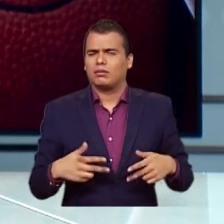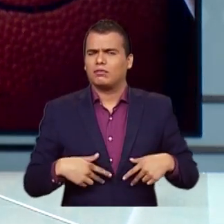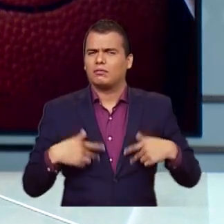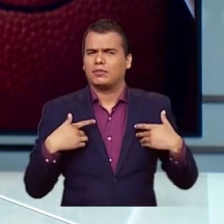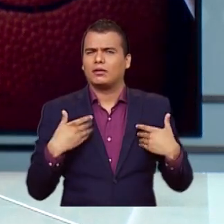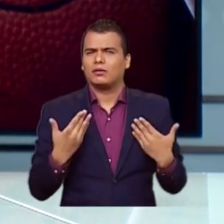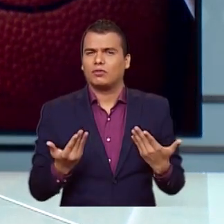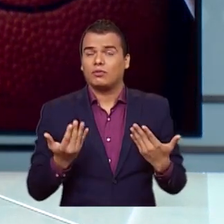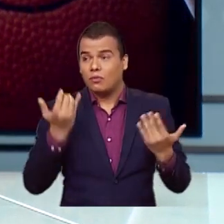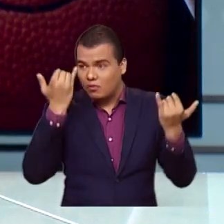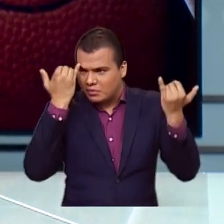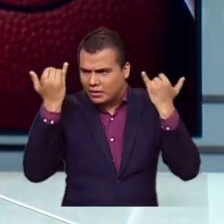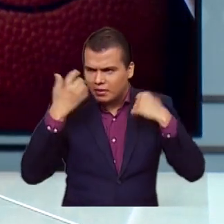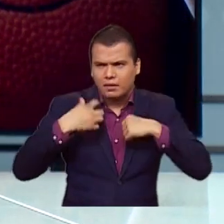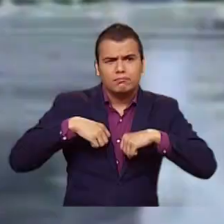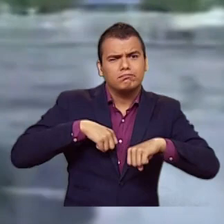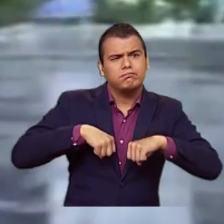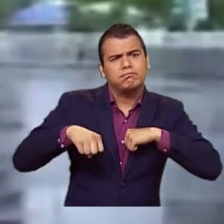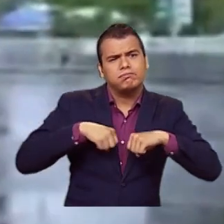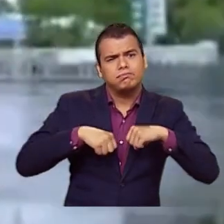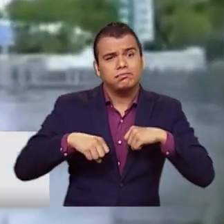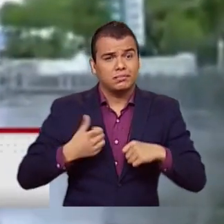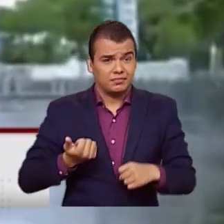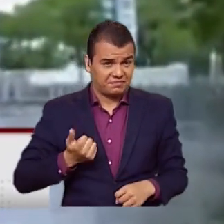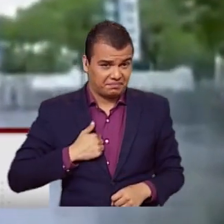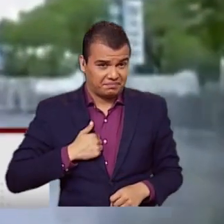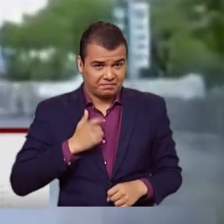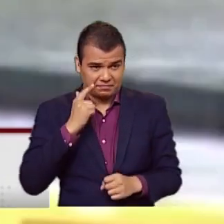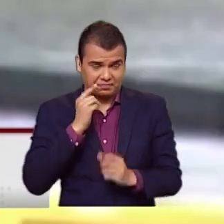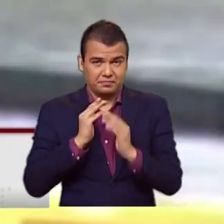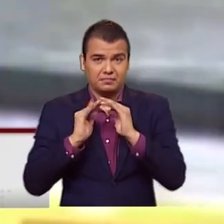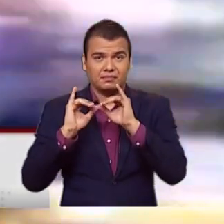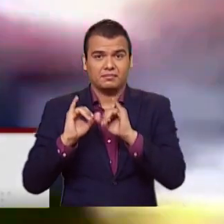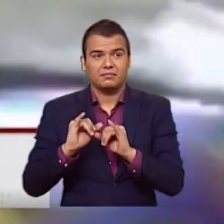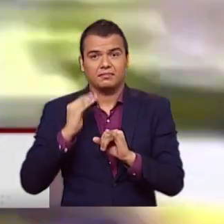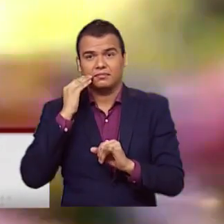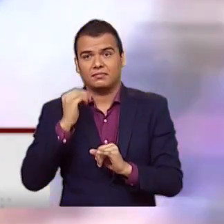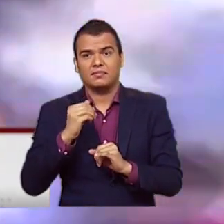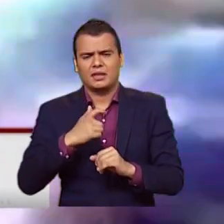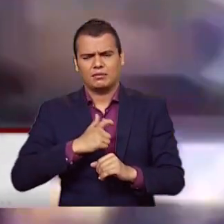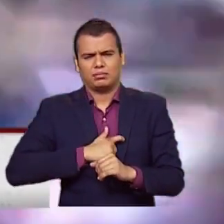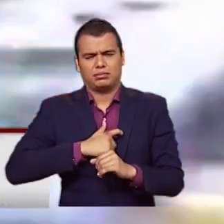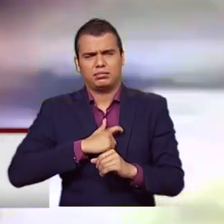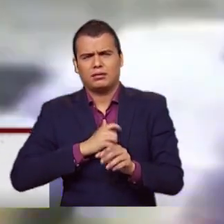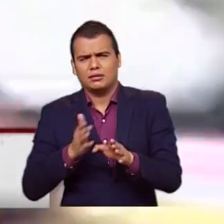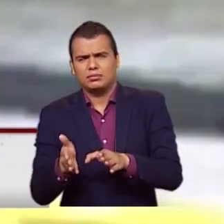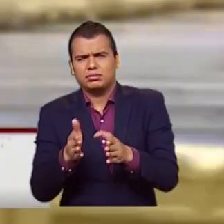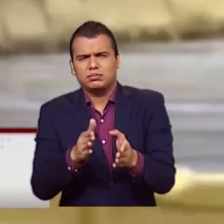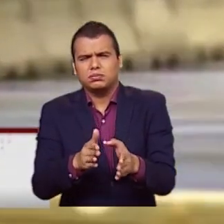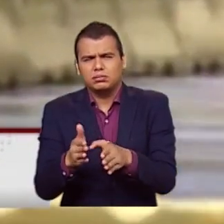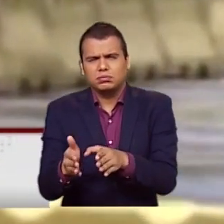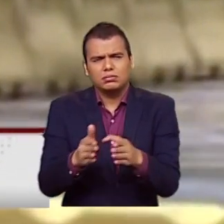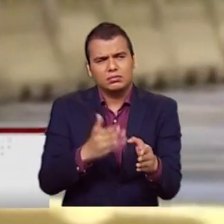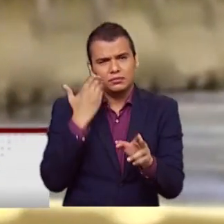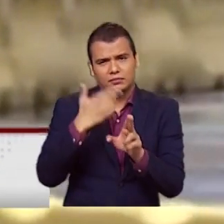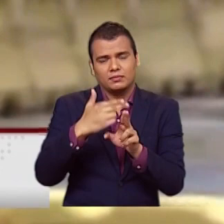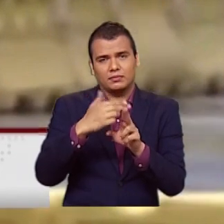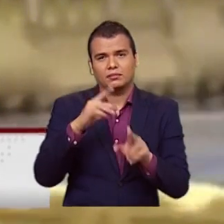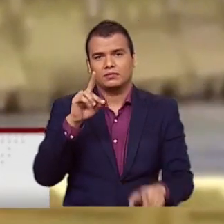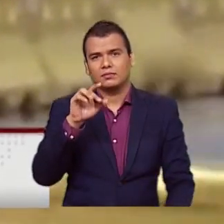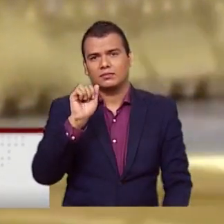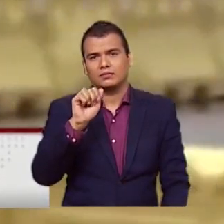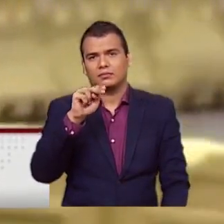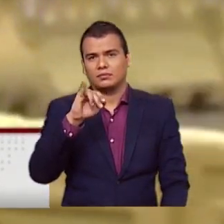emprender con sus ideas. Durante esta cuarentena, la múltiple campeona de patinaje de carreras, Daniela Mendoza,